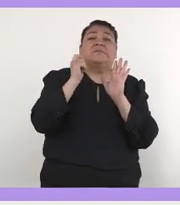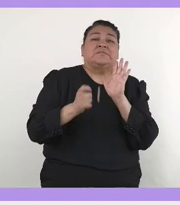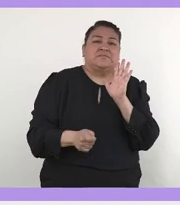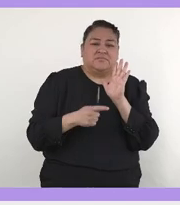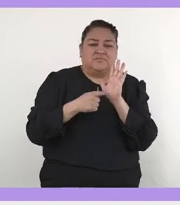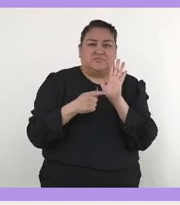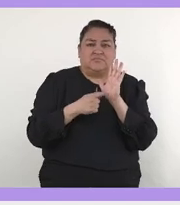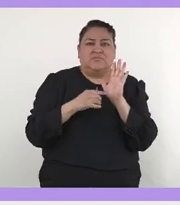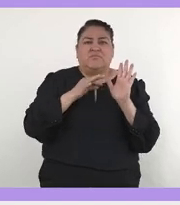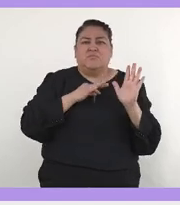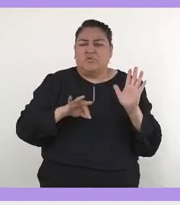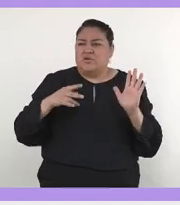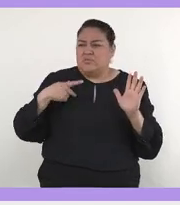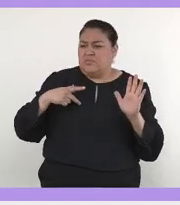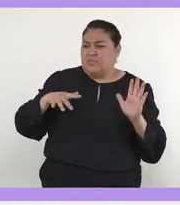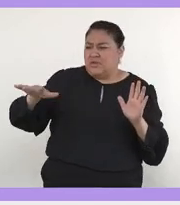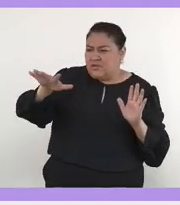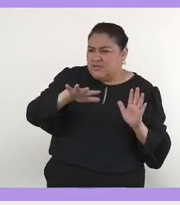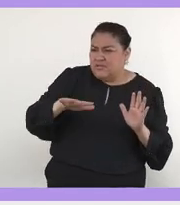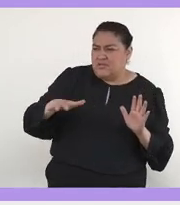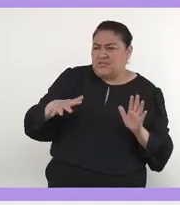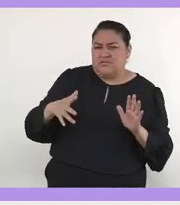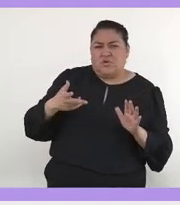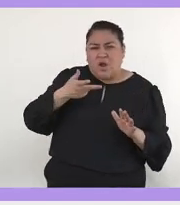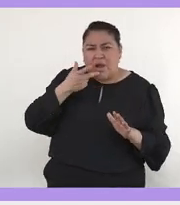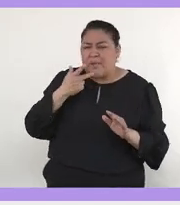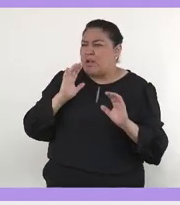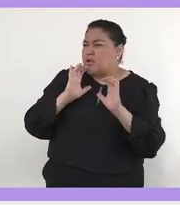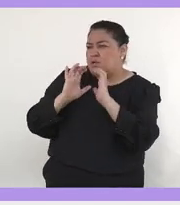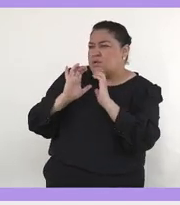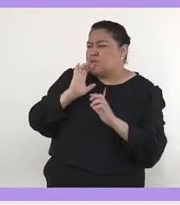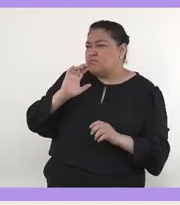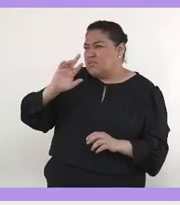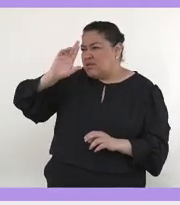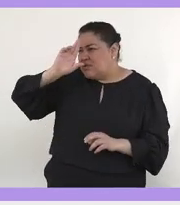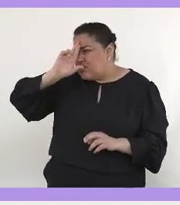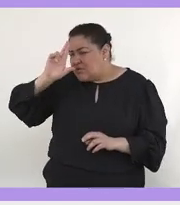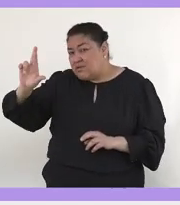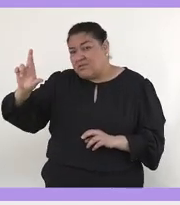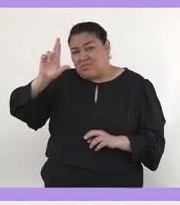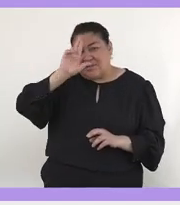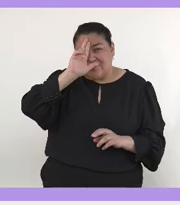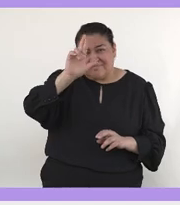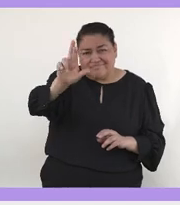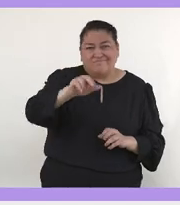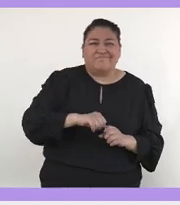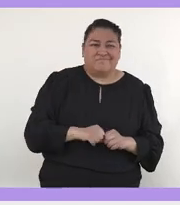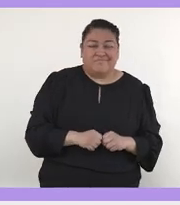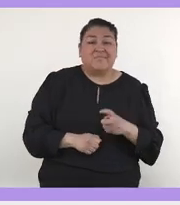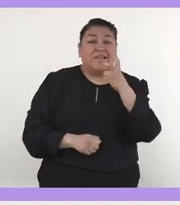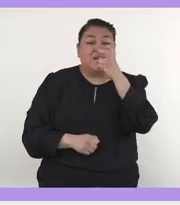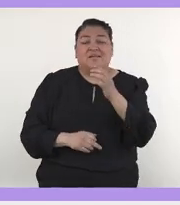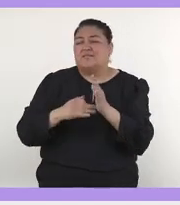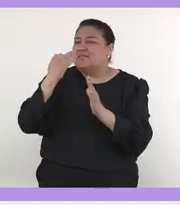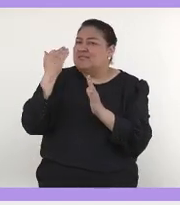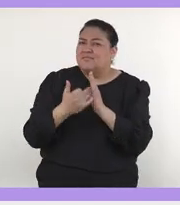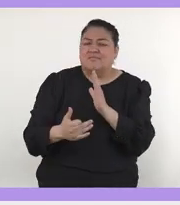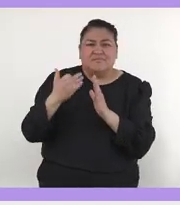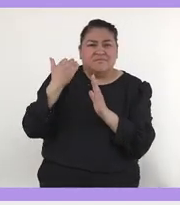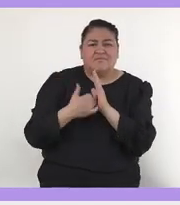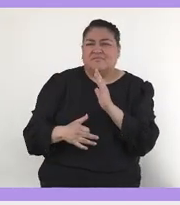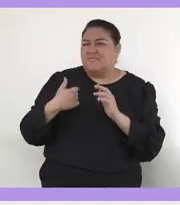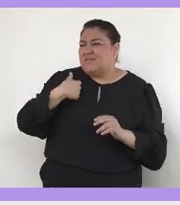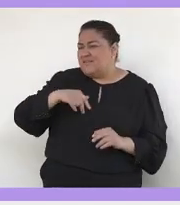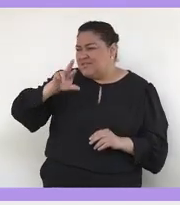hablar de las personas con respeto porque me parece que eso es lo más importante y lo que a veces se nos olvida el respeto es fundamental en